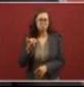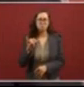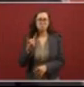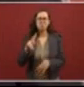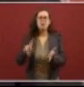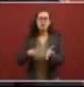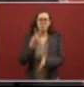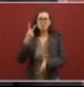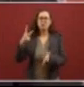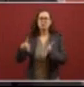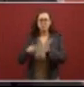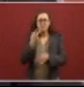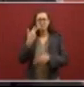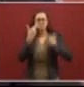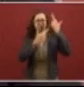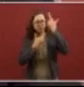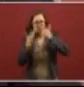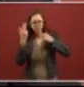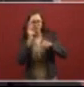se hicieron auditorías.